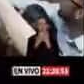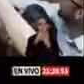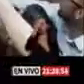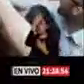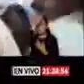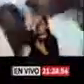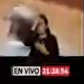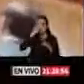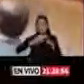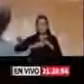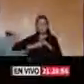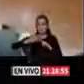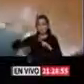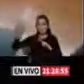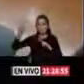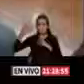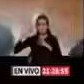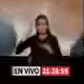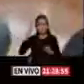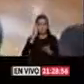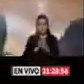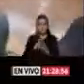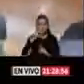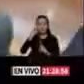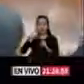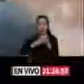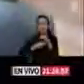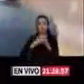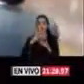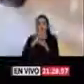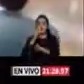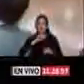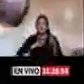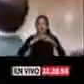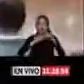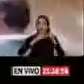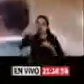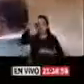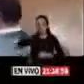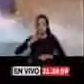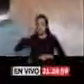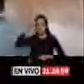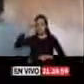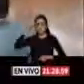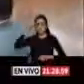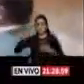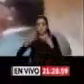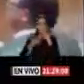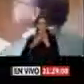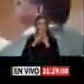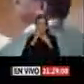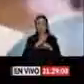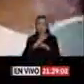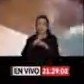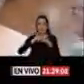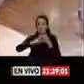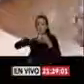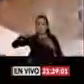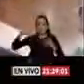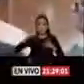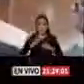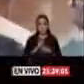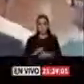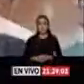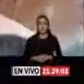de la ciudad de Quito. La medida se ejecuta un mes y medio después de la decisión del gobierno central de retirar esta protección otorgada como